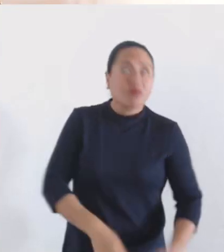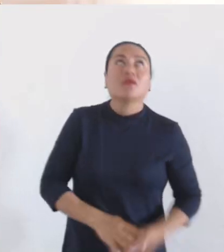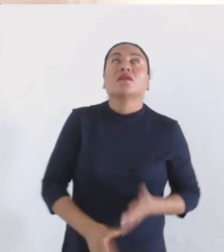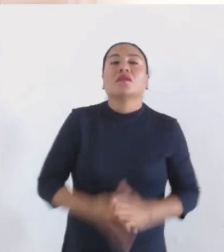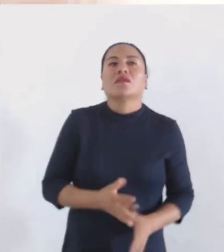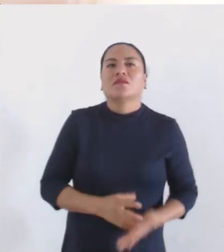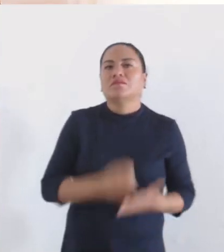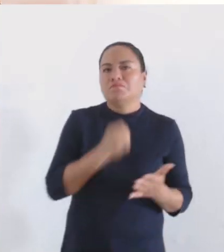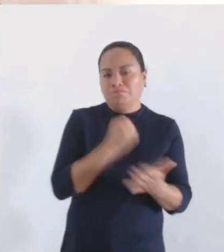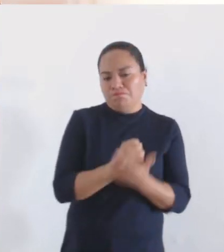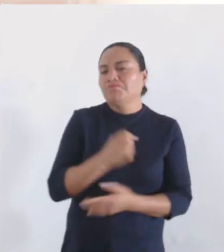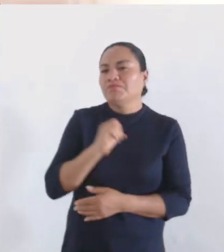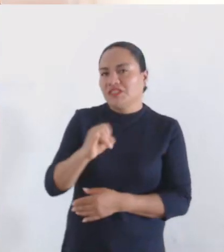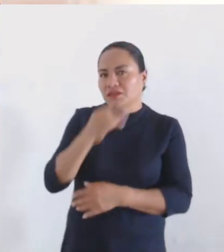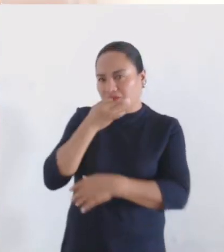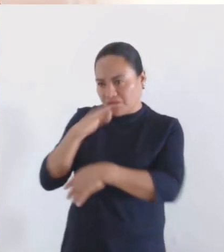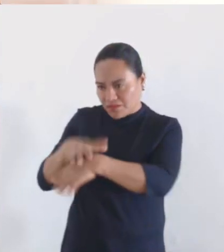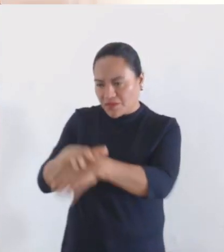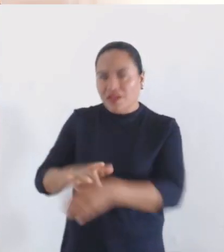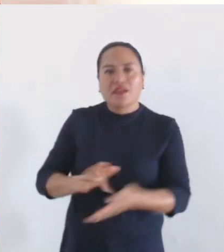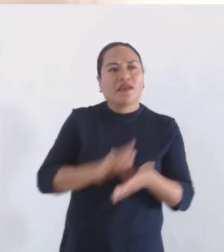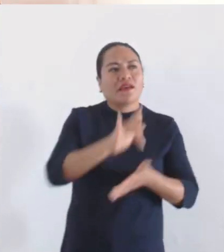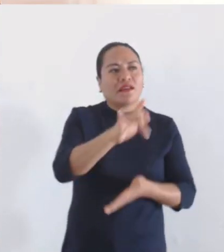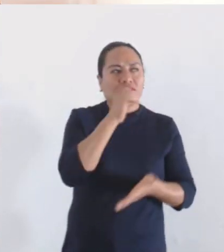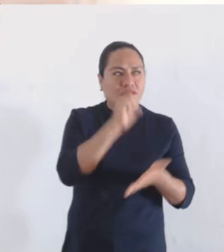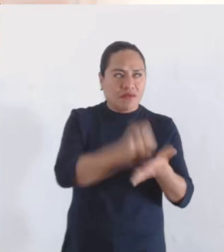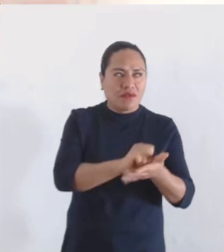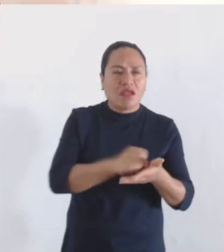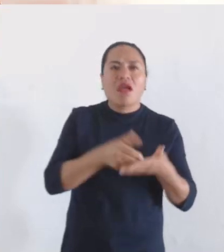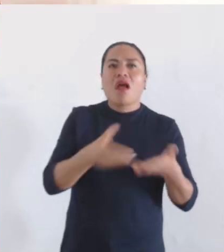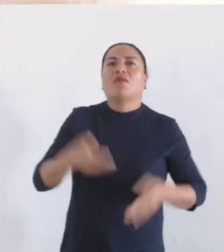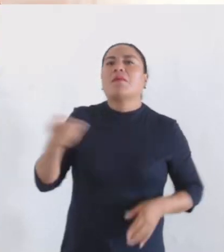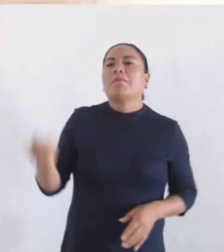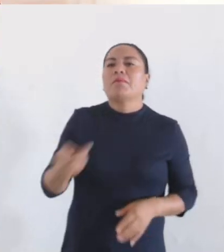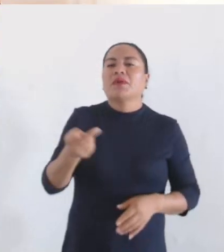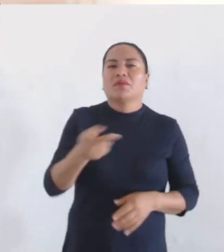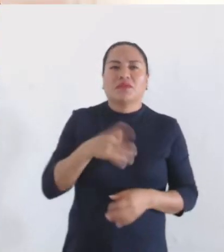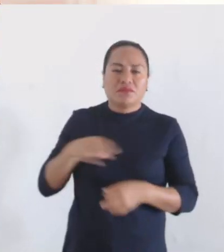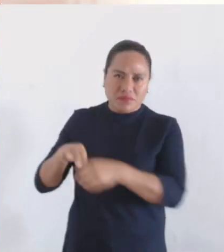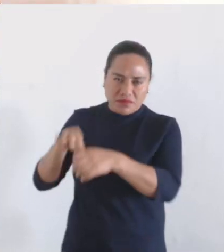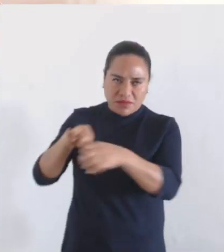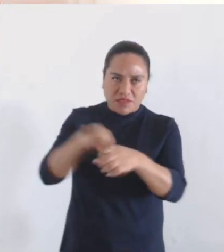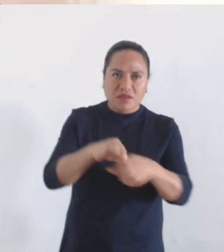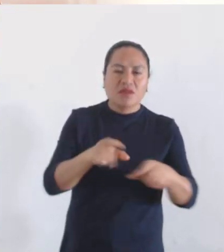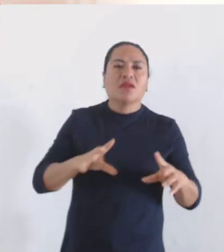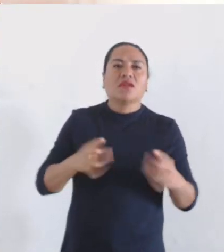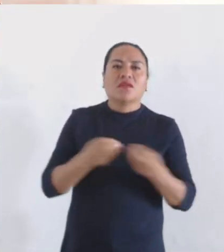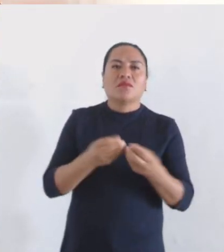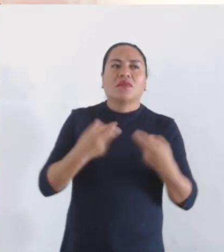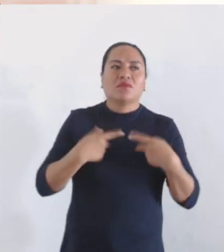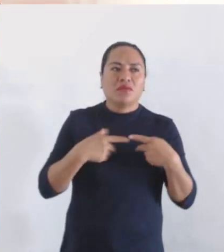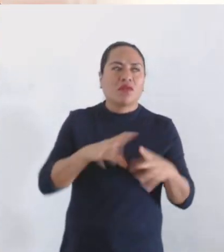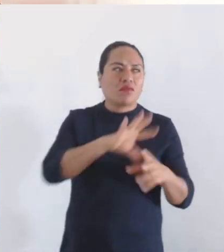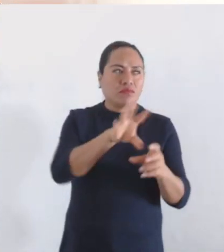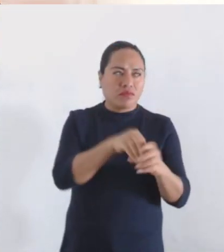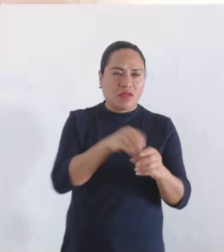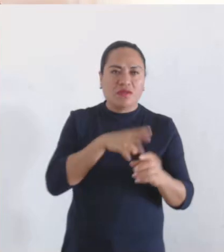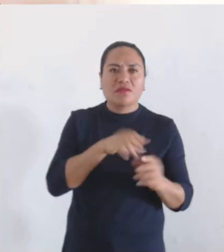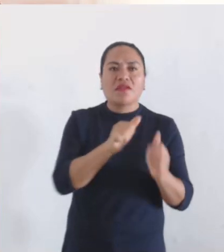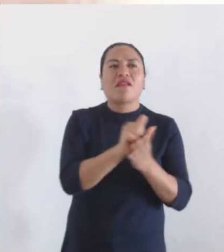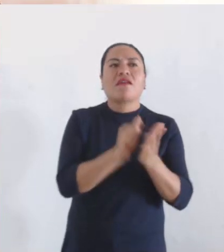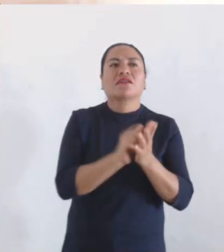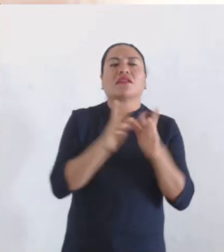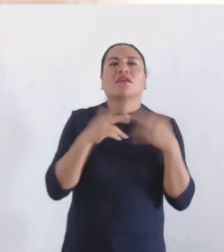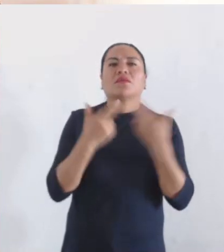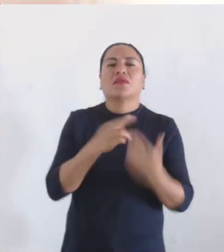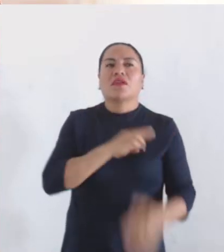Aprobado por unanimidad de los presentes. Gracias, secretaria Zometa. Ahora la aprobación de este honorable cuerpo colegiado, el contenido del acta de la sesión ordinaria de